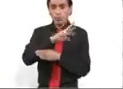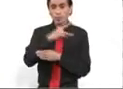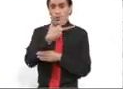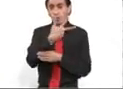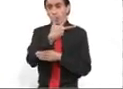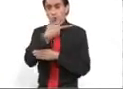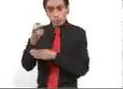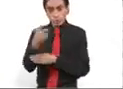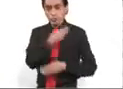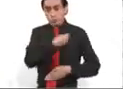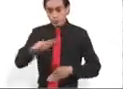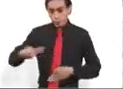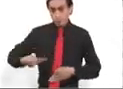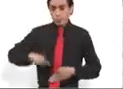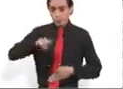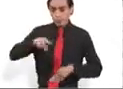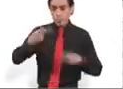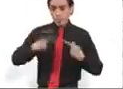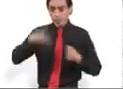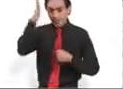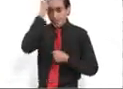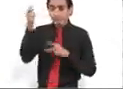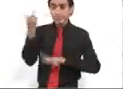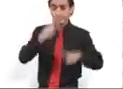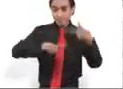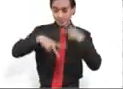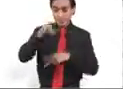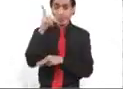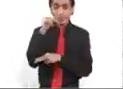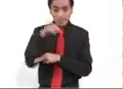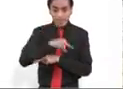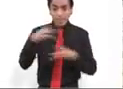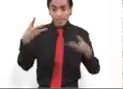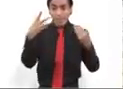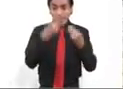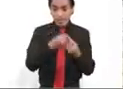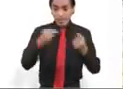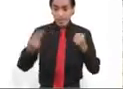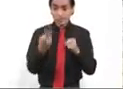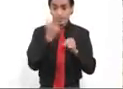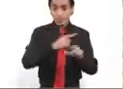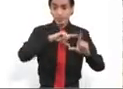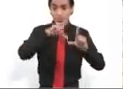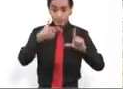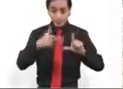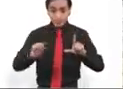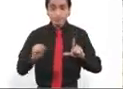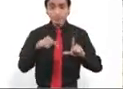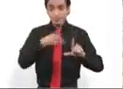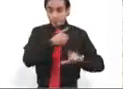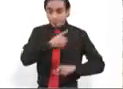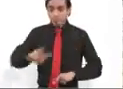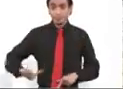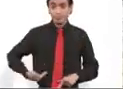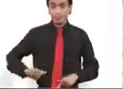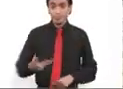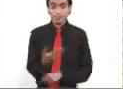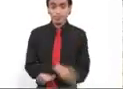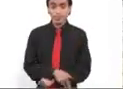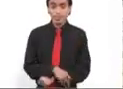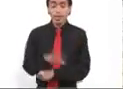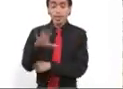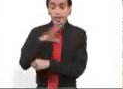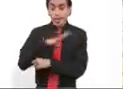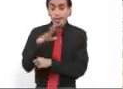venir mañana. Es un encuentro nacional municipalista donde se va